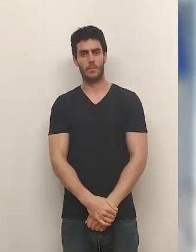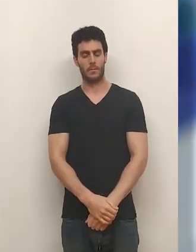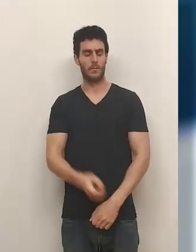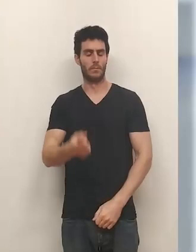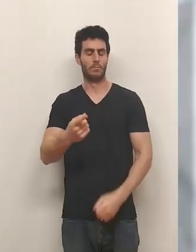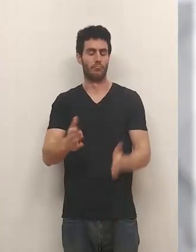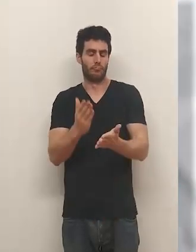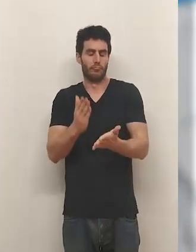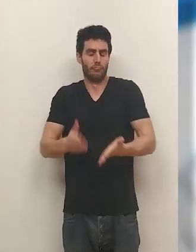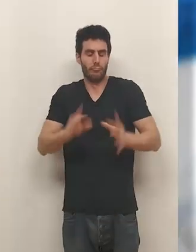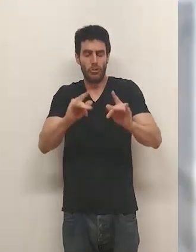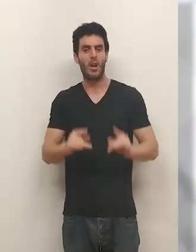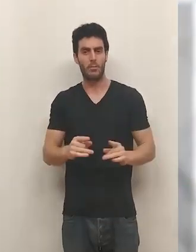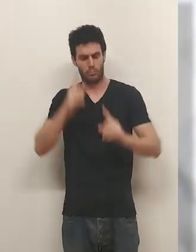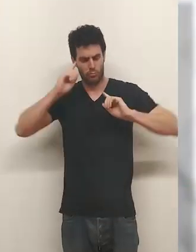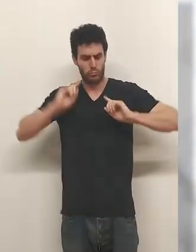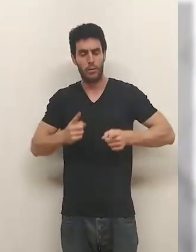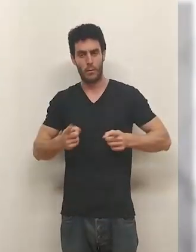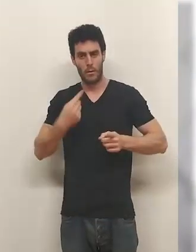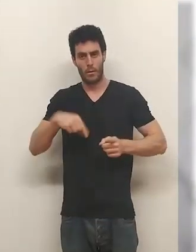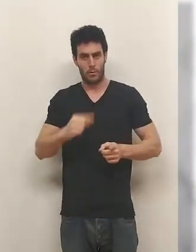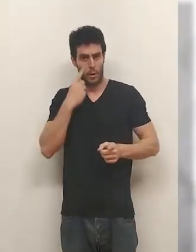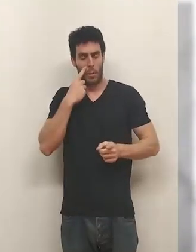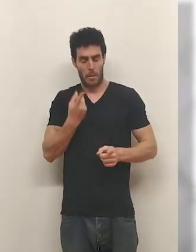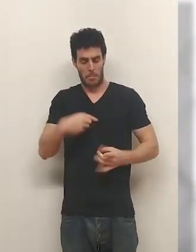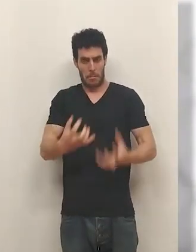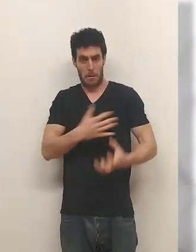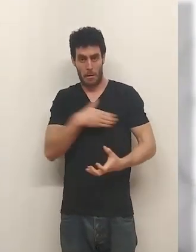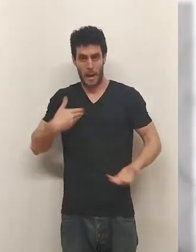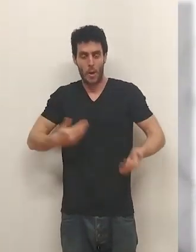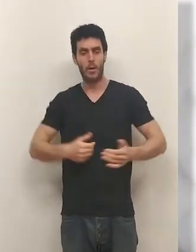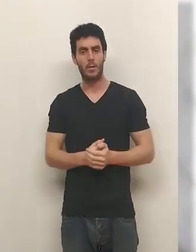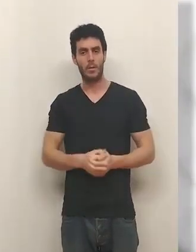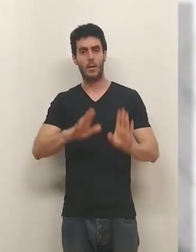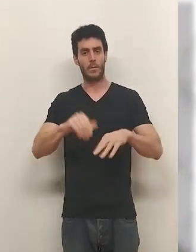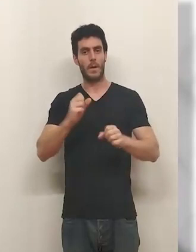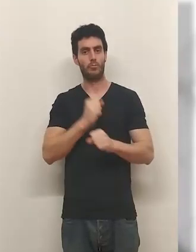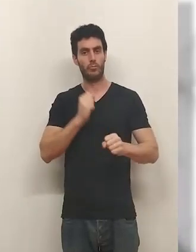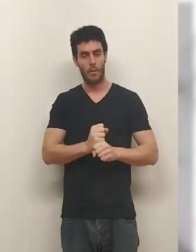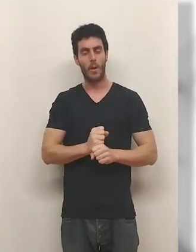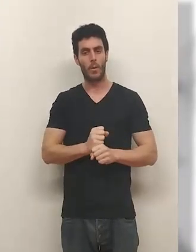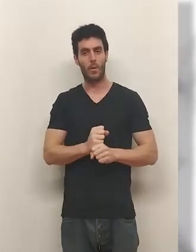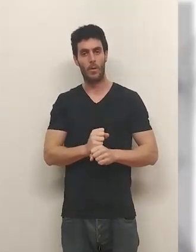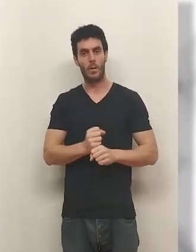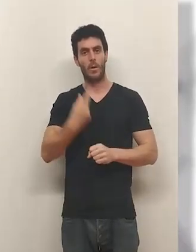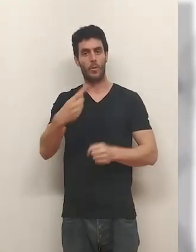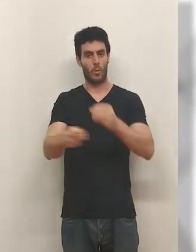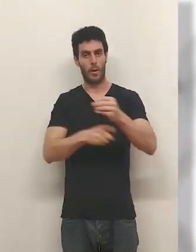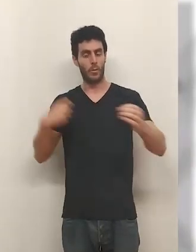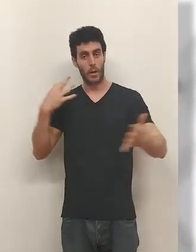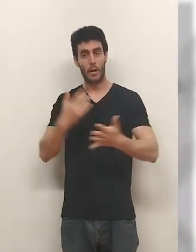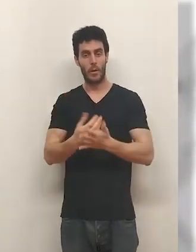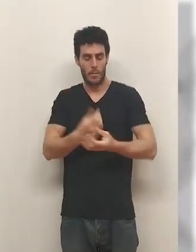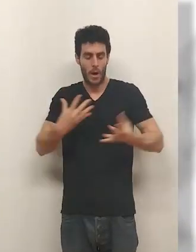Vamos a por ello. Nosotros no queremos morir en la orilla, ni mucho menos. Al final es un trabajo que vamos haciendo desde el 1 de agosto.